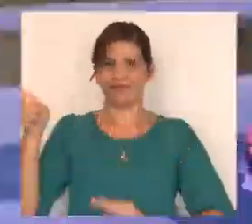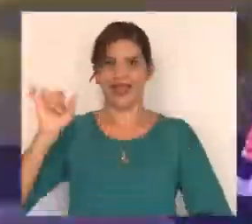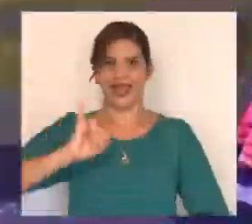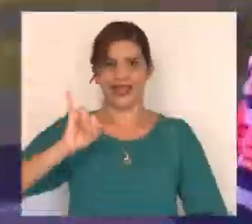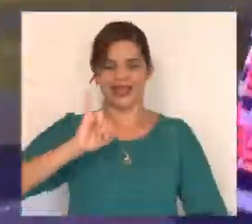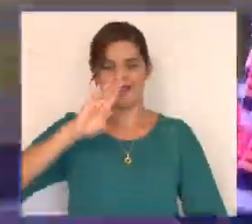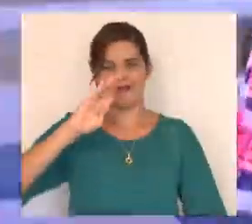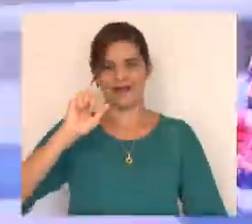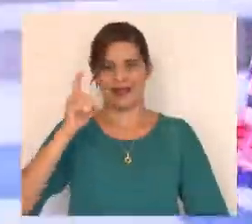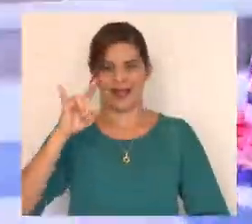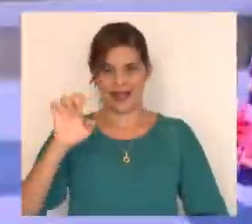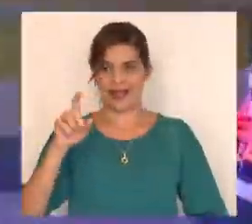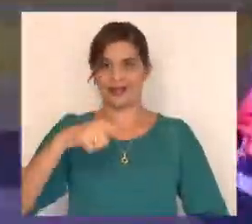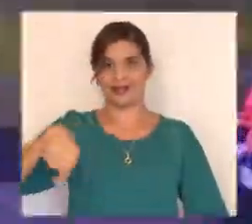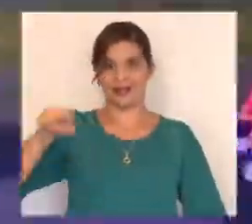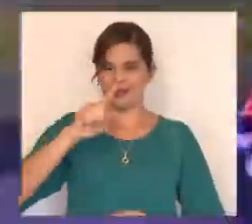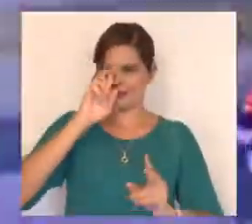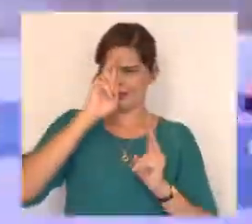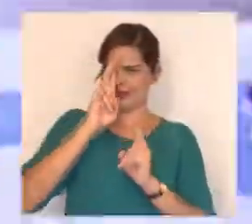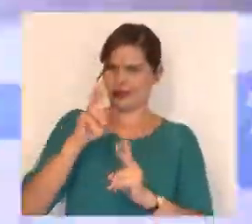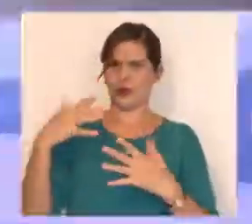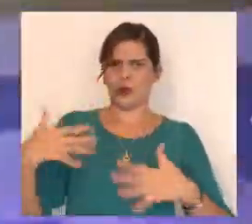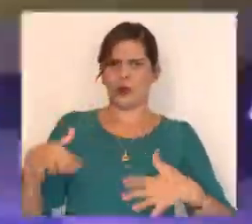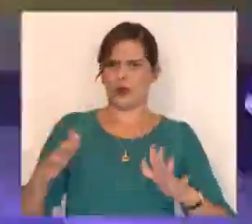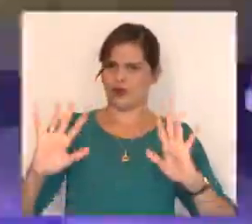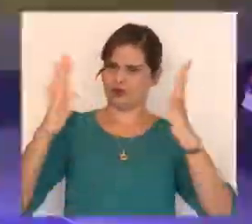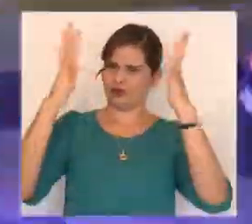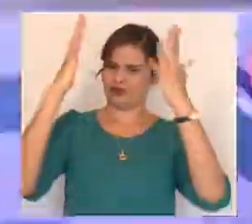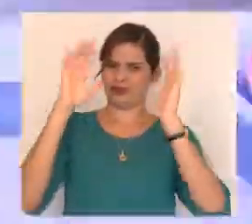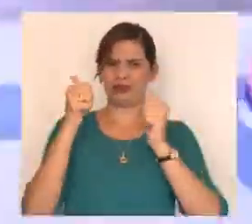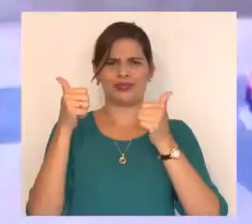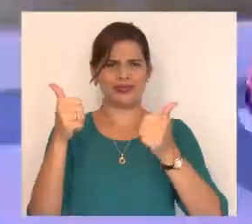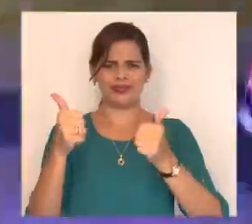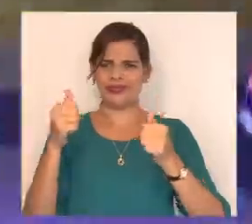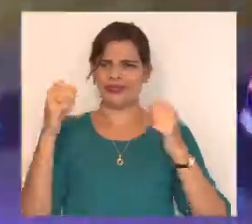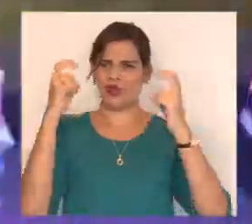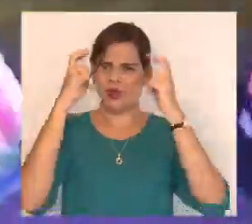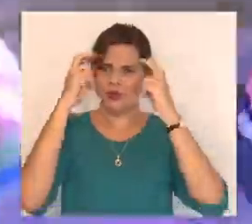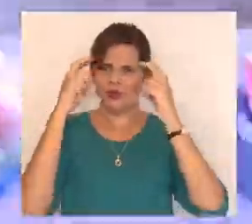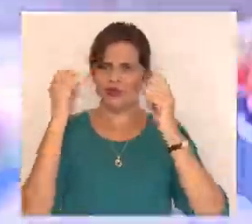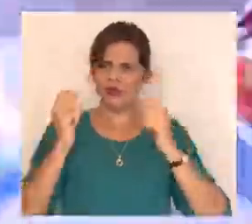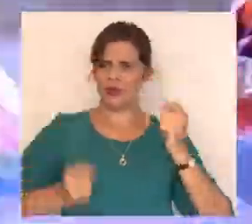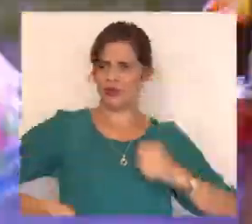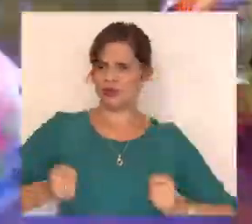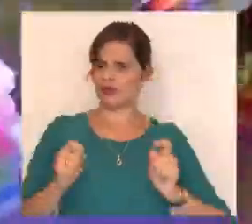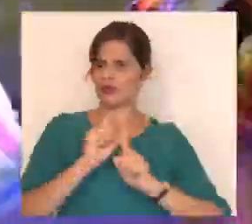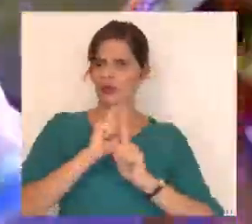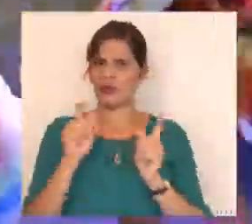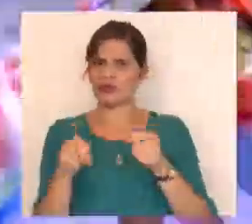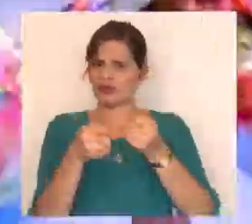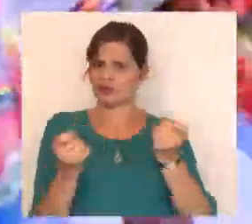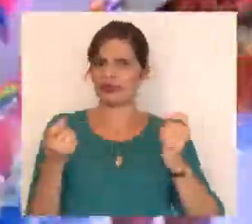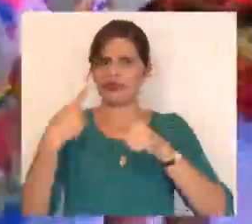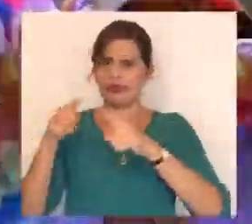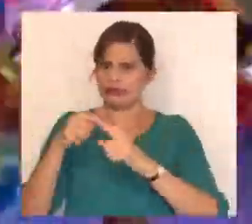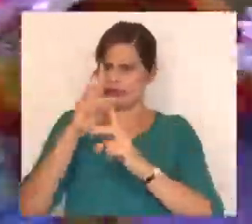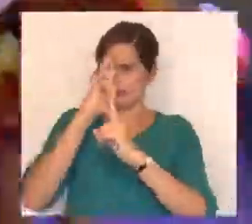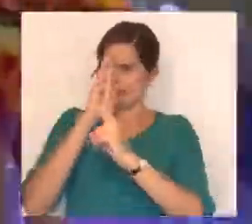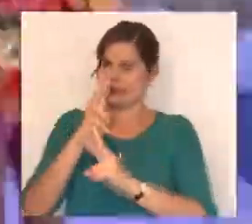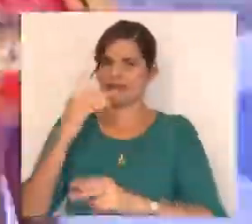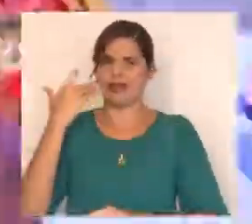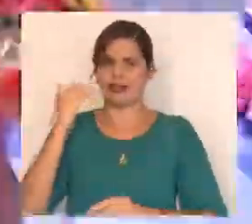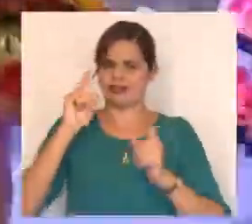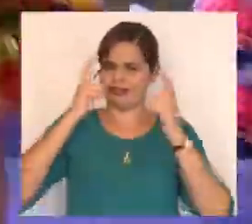la preferencia de todo el público con su muestra folclórica, carisma y conocimientos del folclore, logrando convertirse en la cuarta soberana